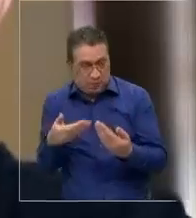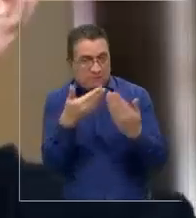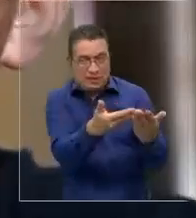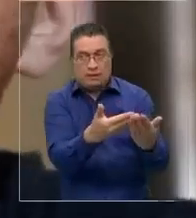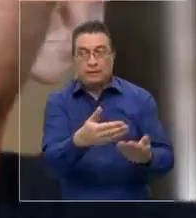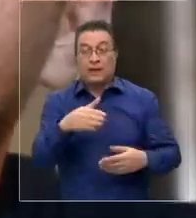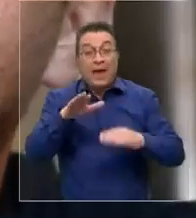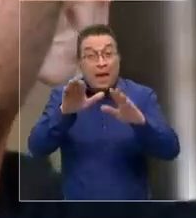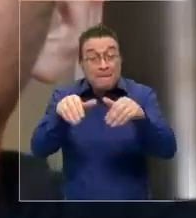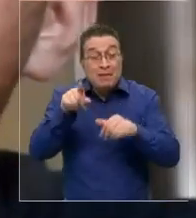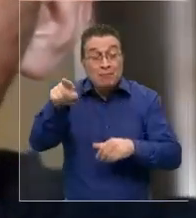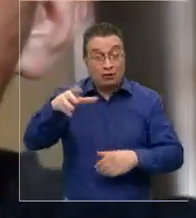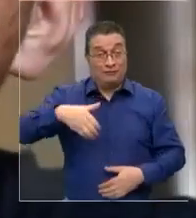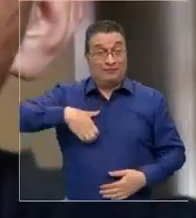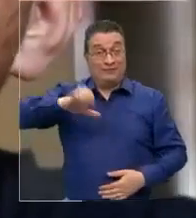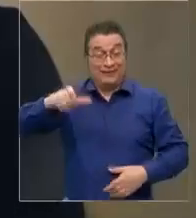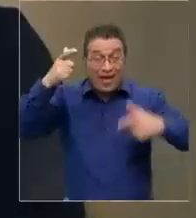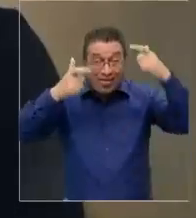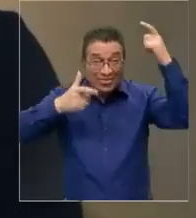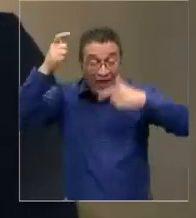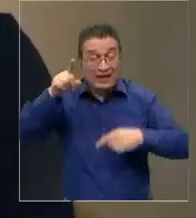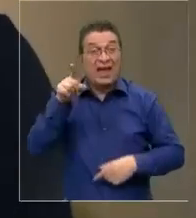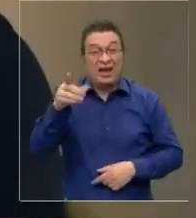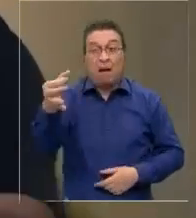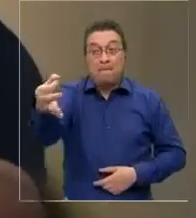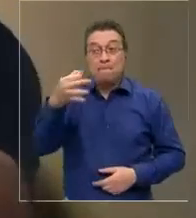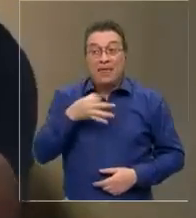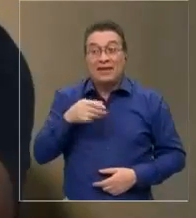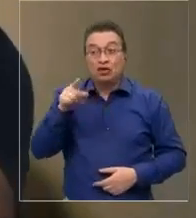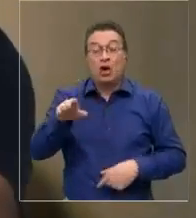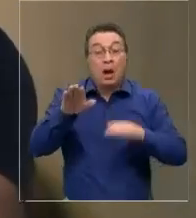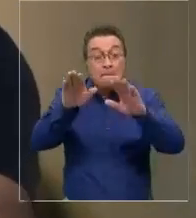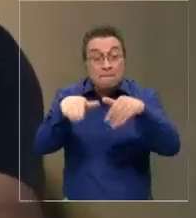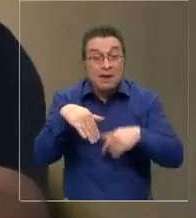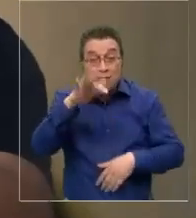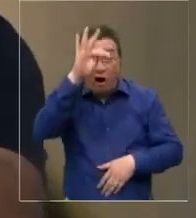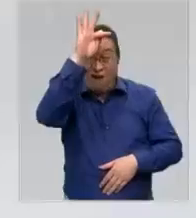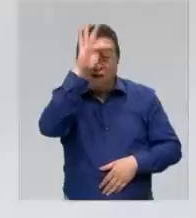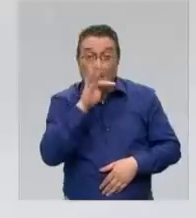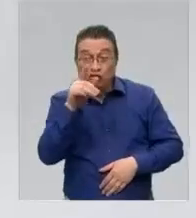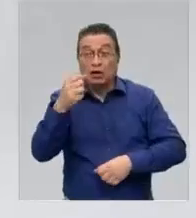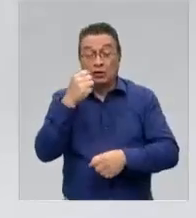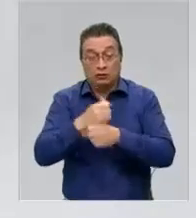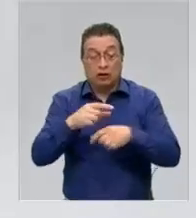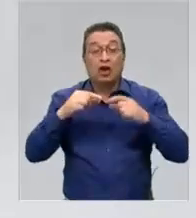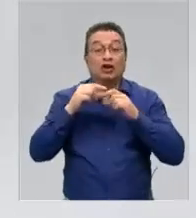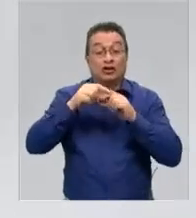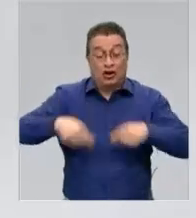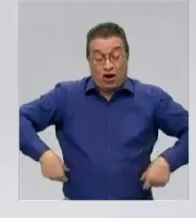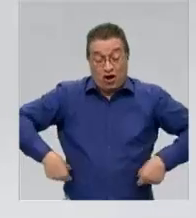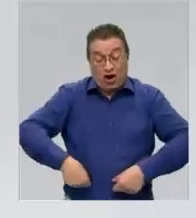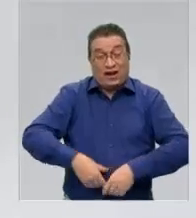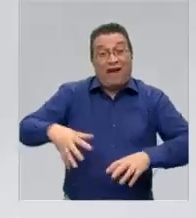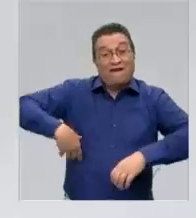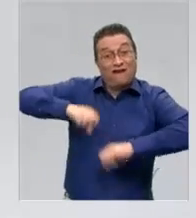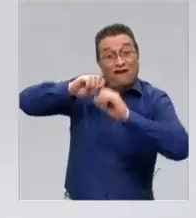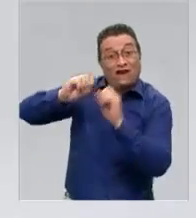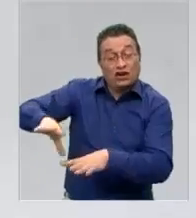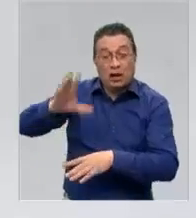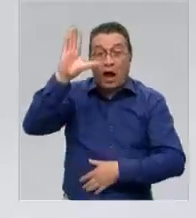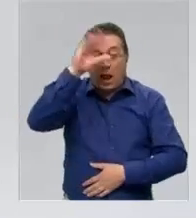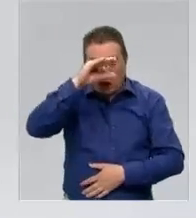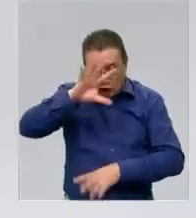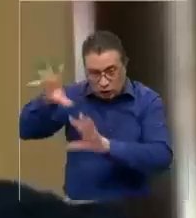Oficialmente, la misma brigada de Talca, la que yo la investigación, me dijo que fueron esos mismos funcionarios que dejaron botar la correa, que volvieron en la noche,